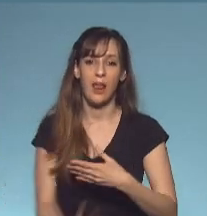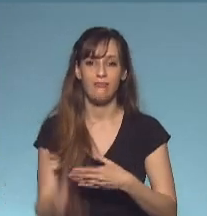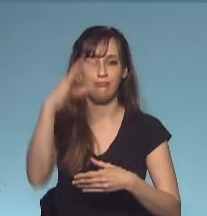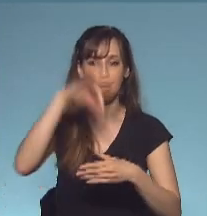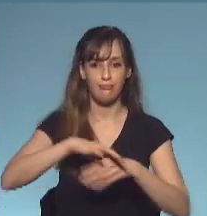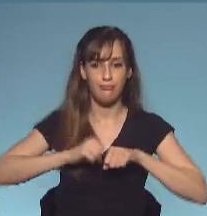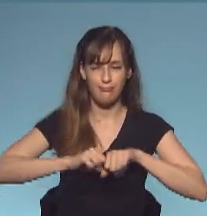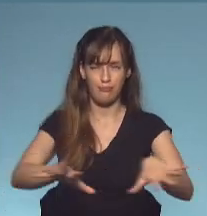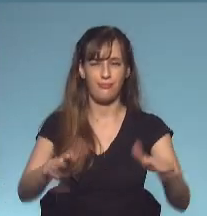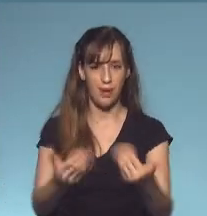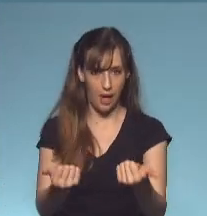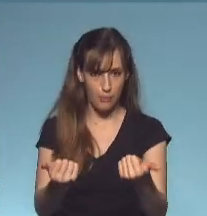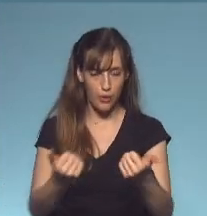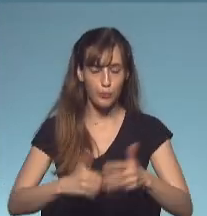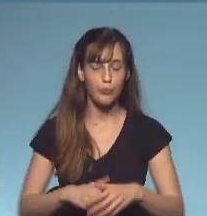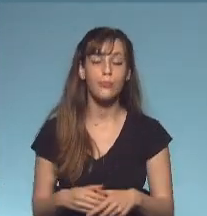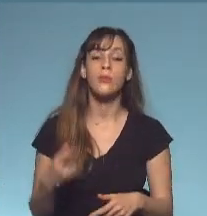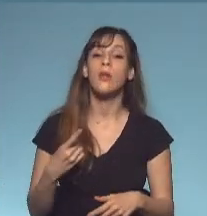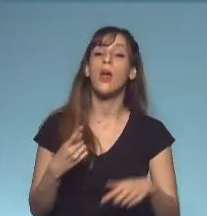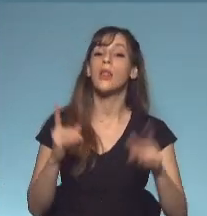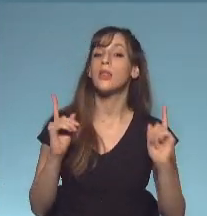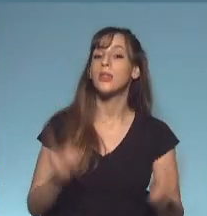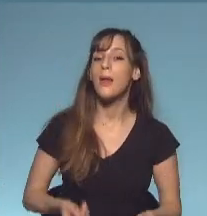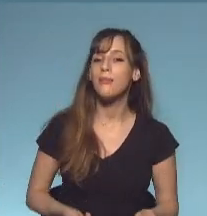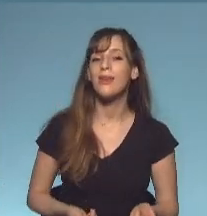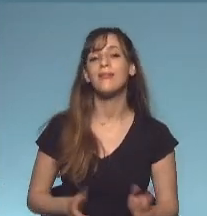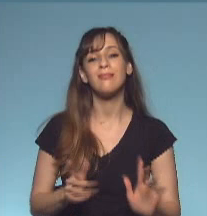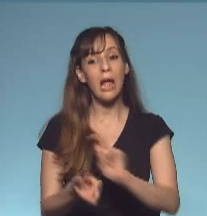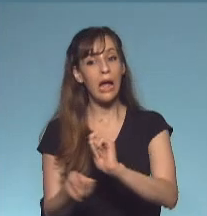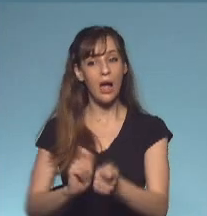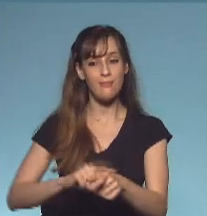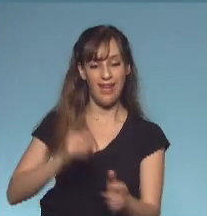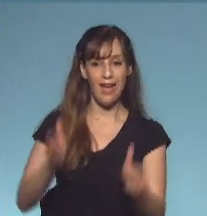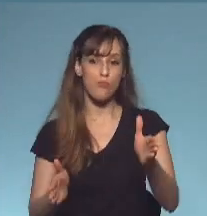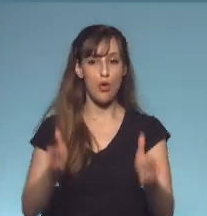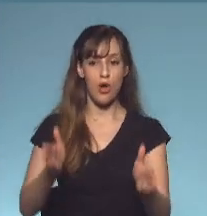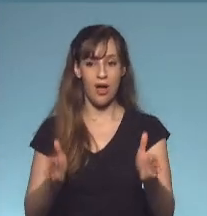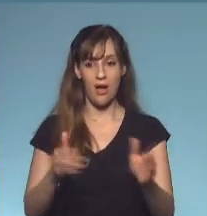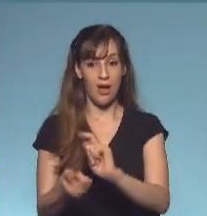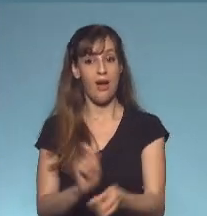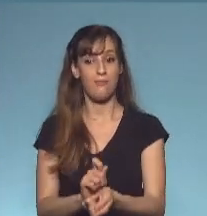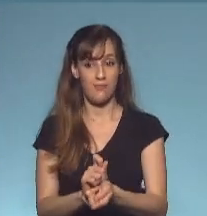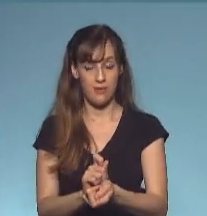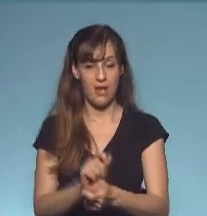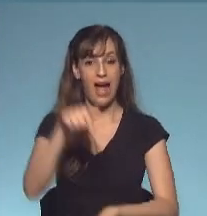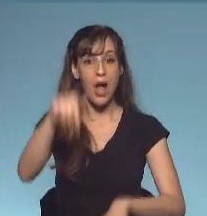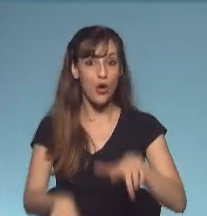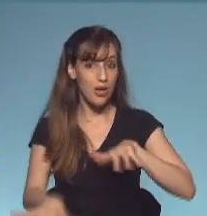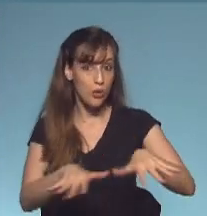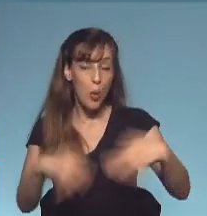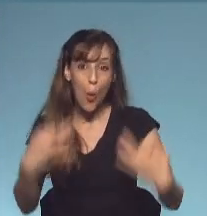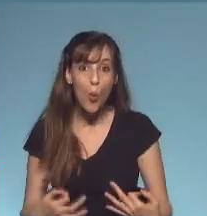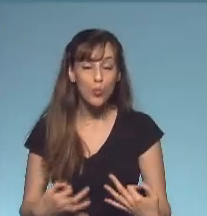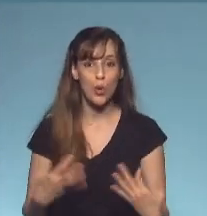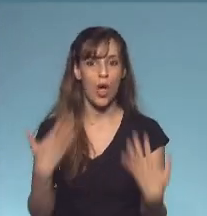los contagios. Pero también cambió la temperatura, hoy estamos en unos días de un poquito más de calor,